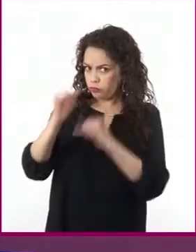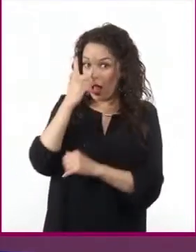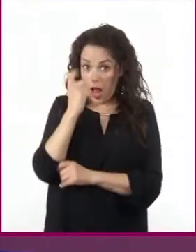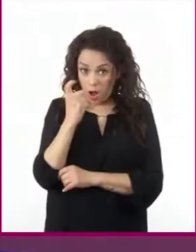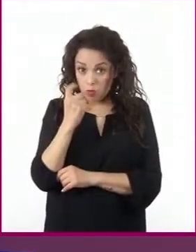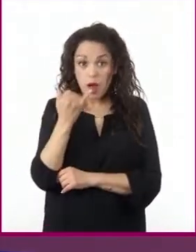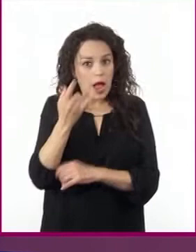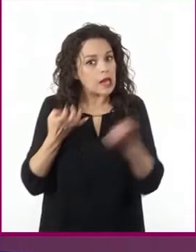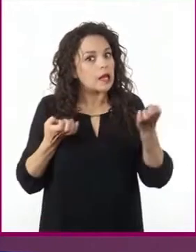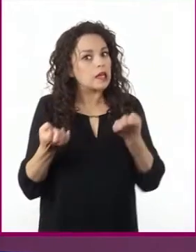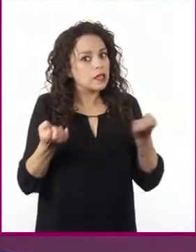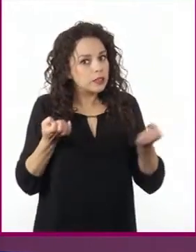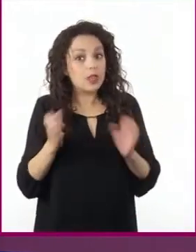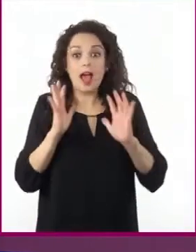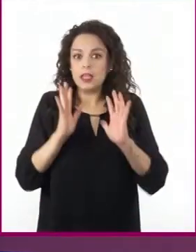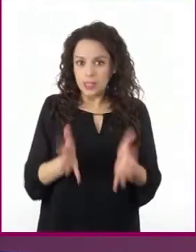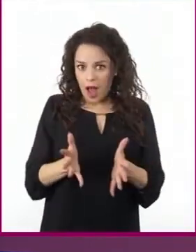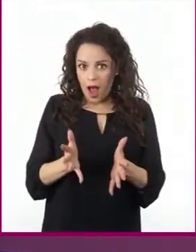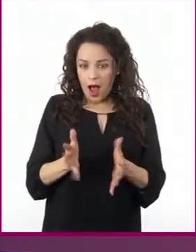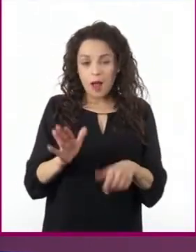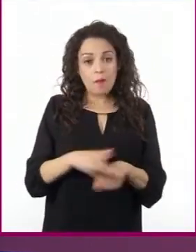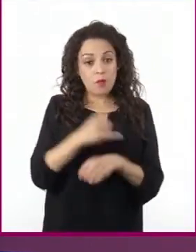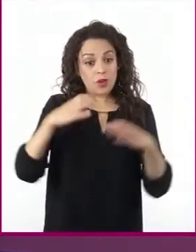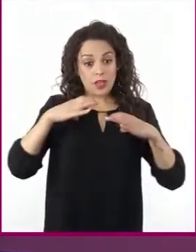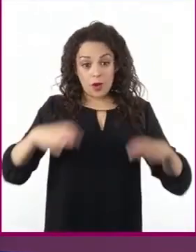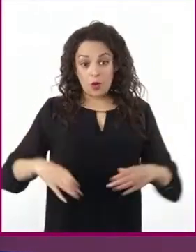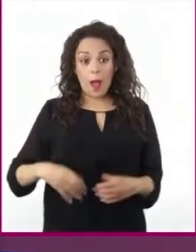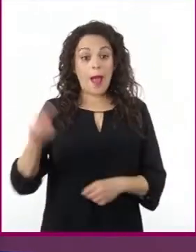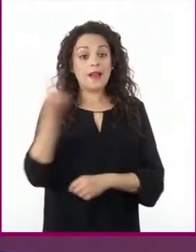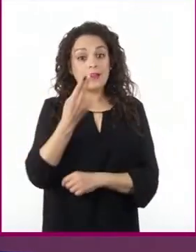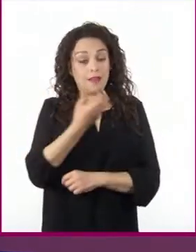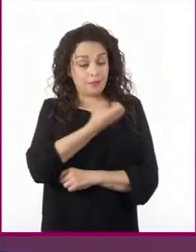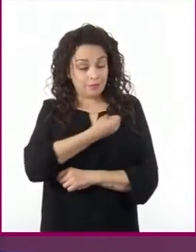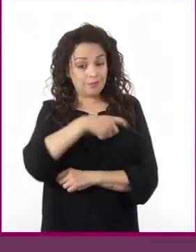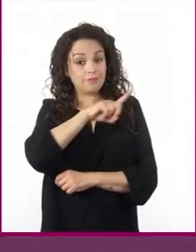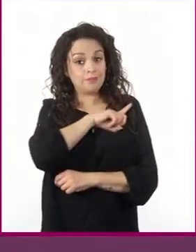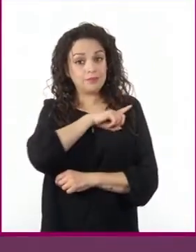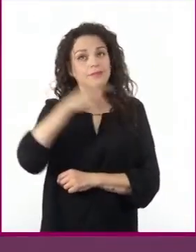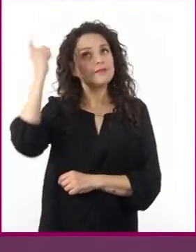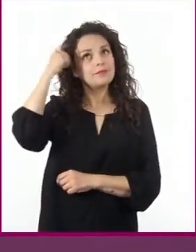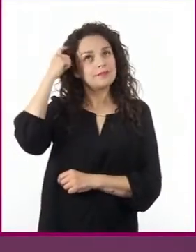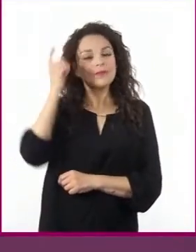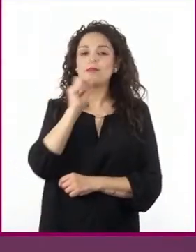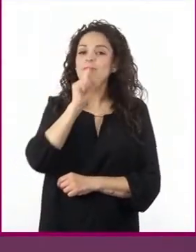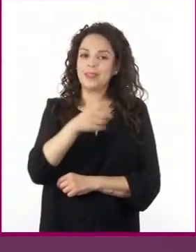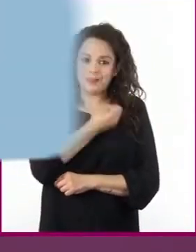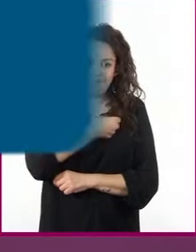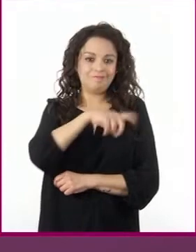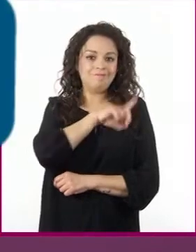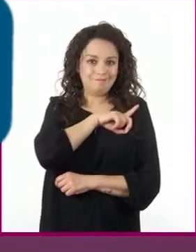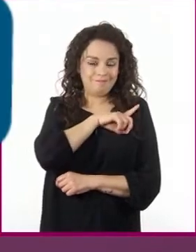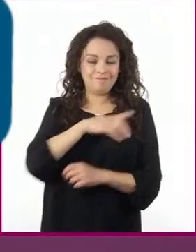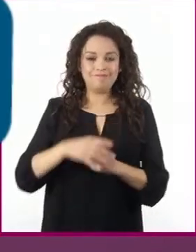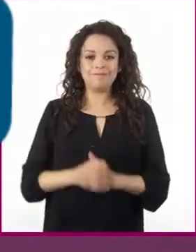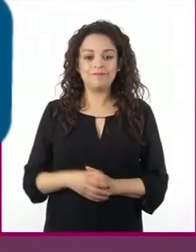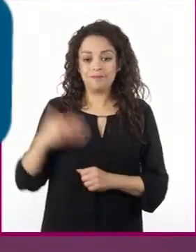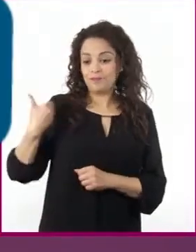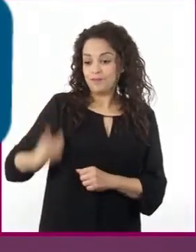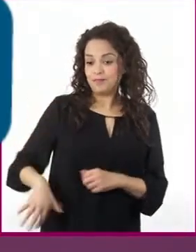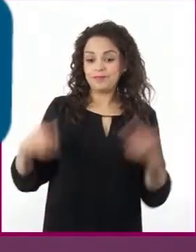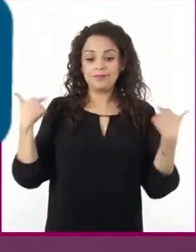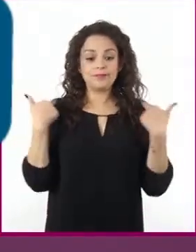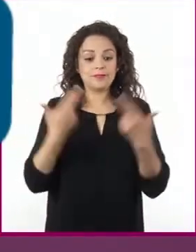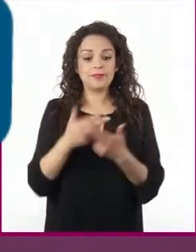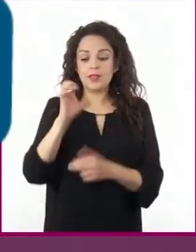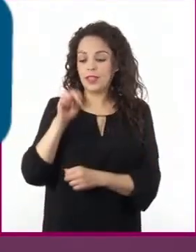ejercicio? Hay que mantener el cuerpo sano en mente sana. Soy la profesora Enedina Mónica